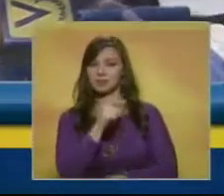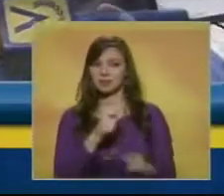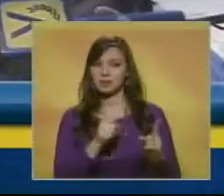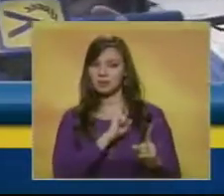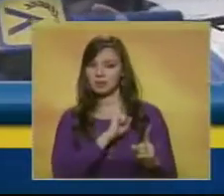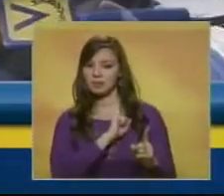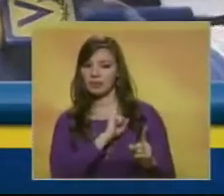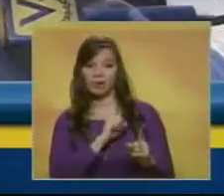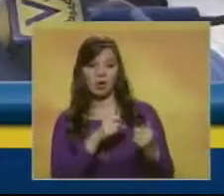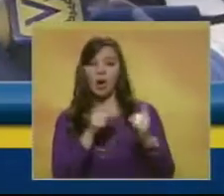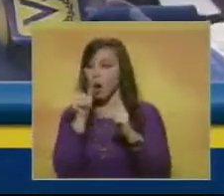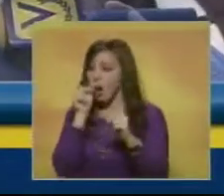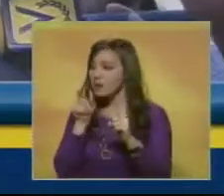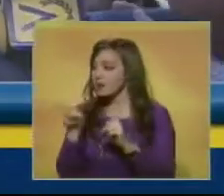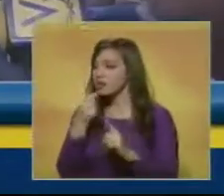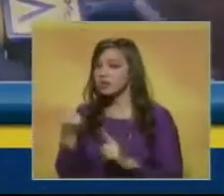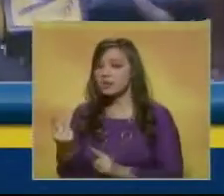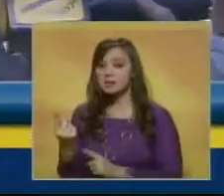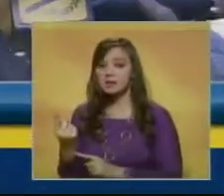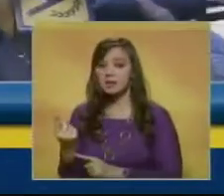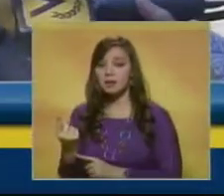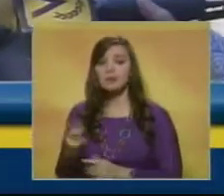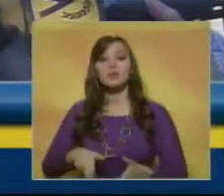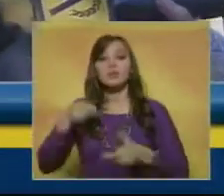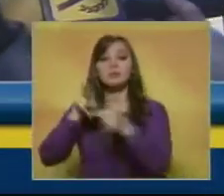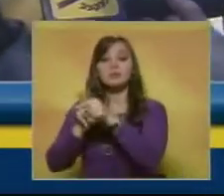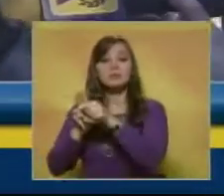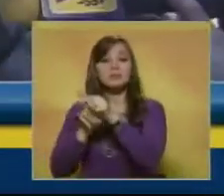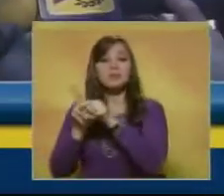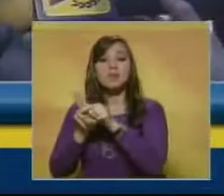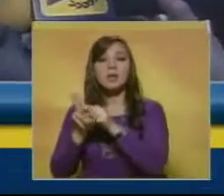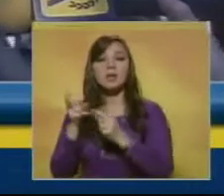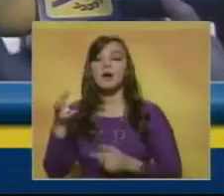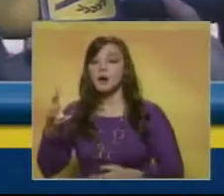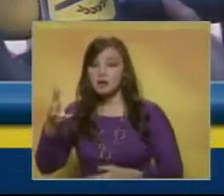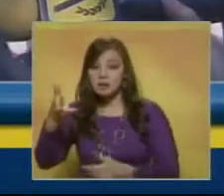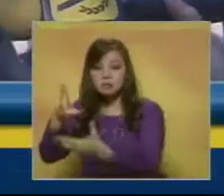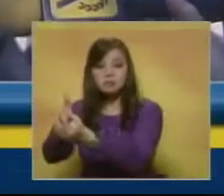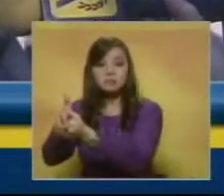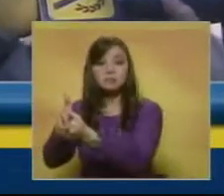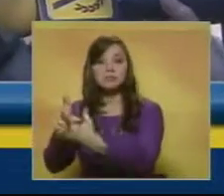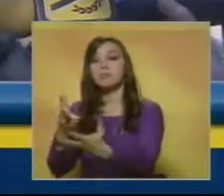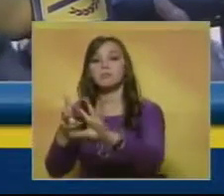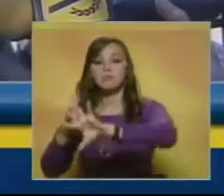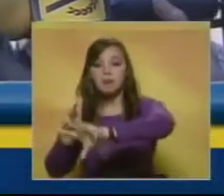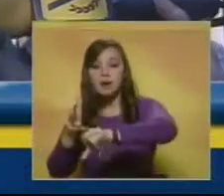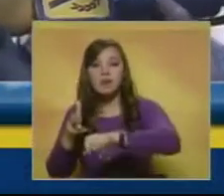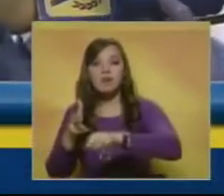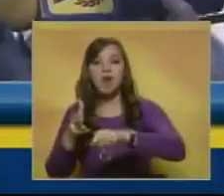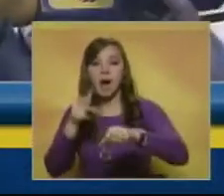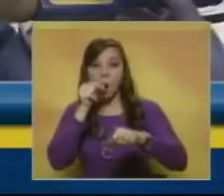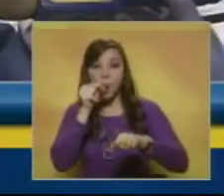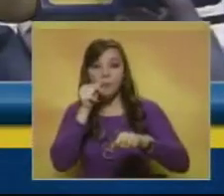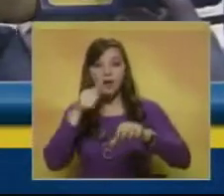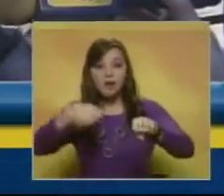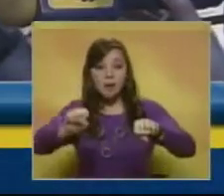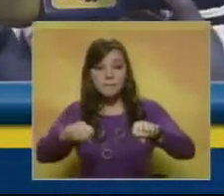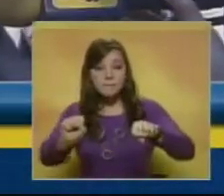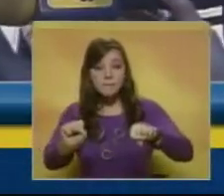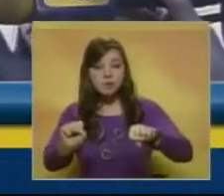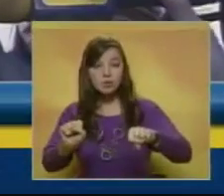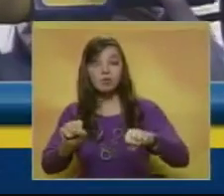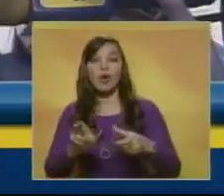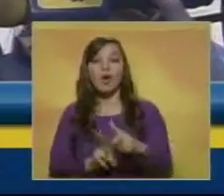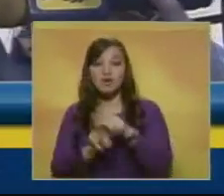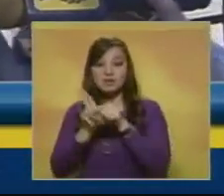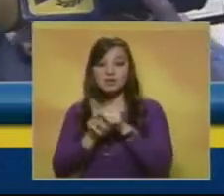él dice, él cuando saca la pistola para robar al chamo de la moto, entonces cuando él saca